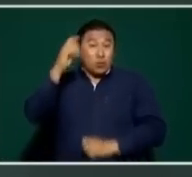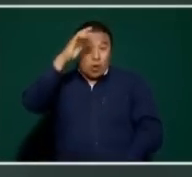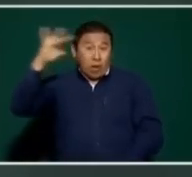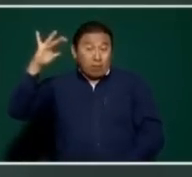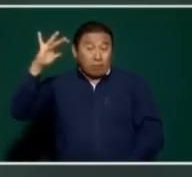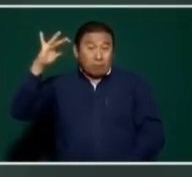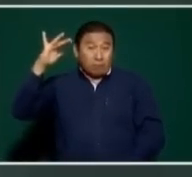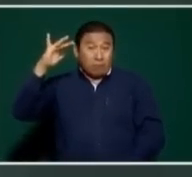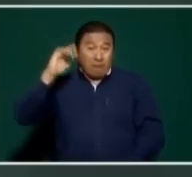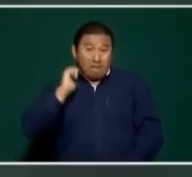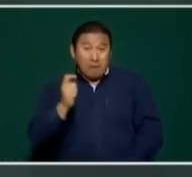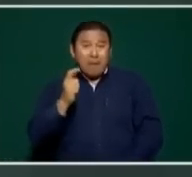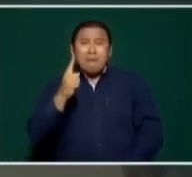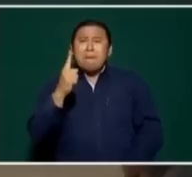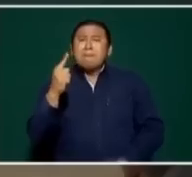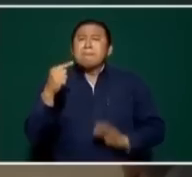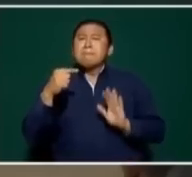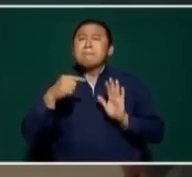mayores